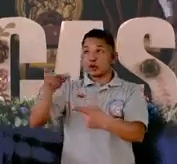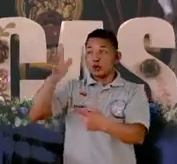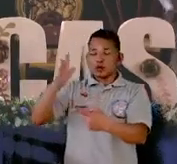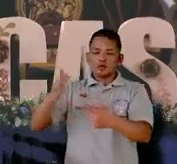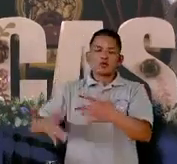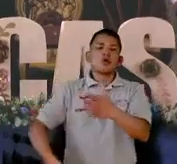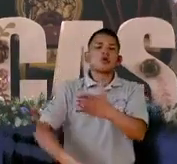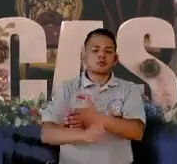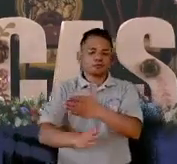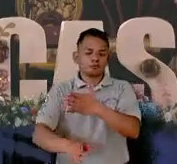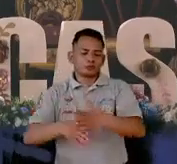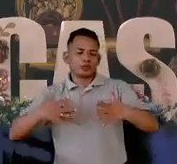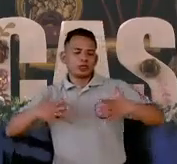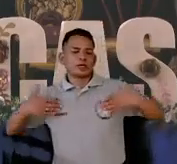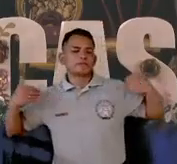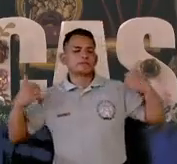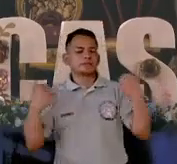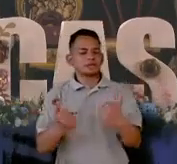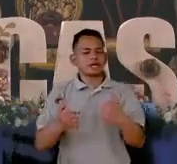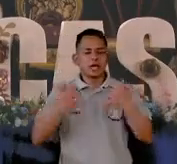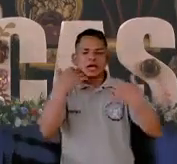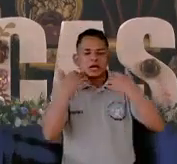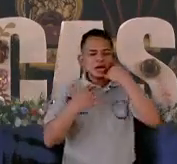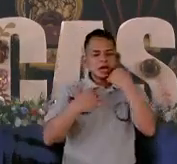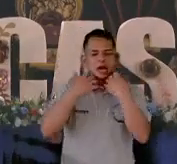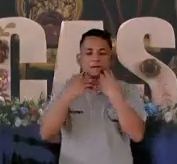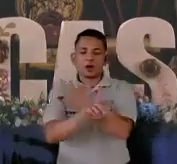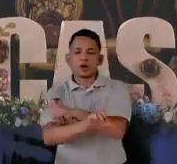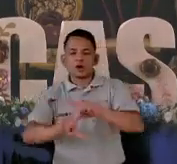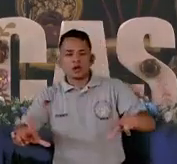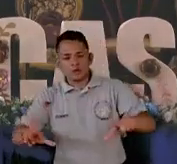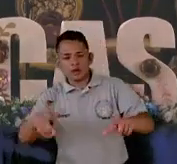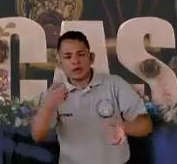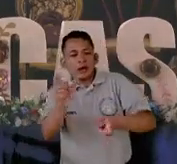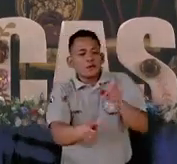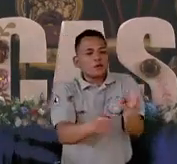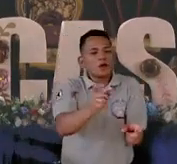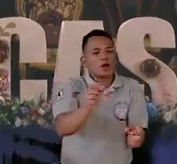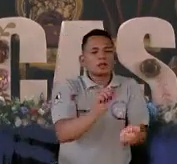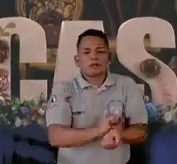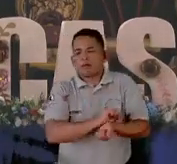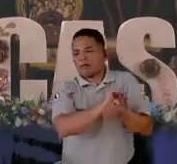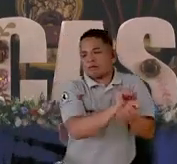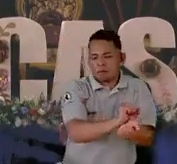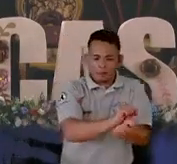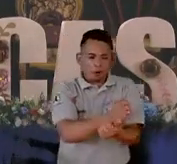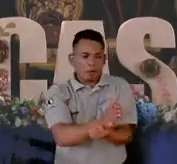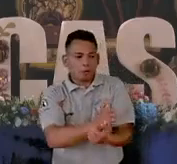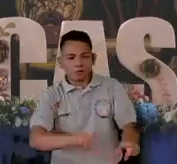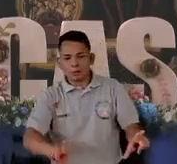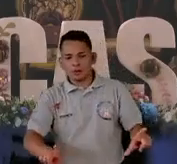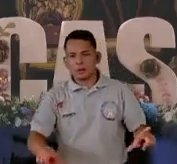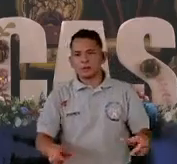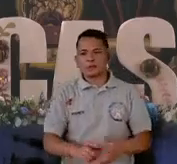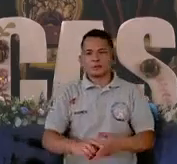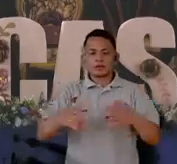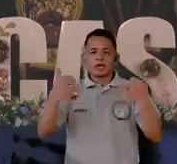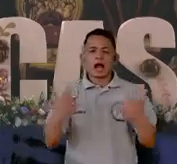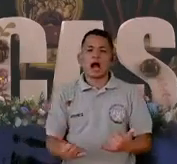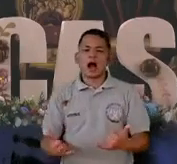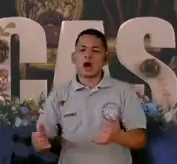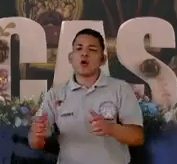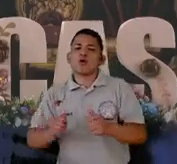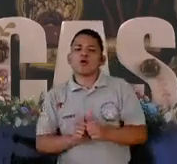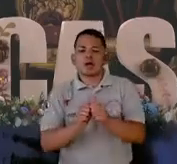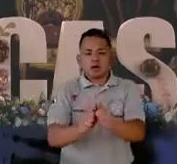sanando enfermos, Él sigue libertando los cautivos y en esta tarde está con nosotros y hay